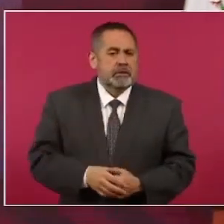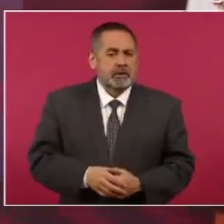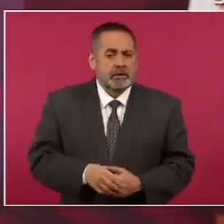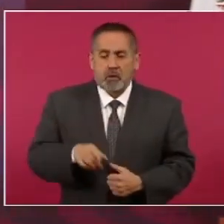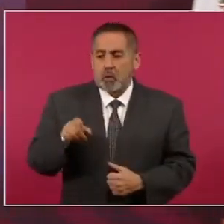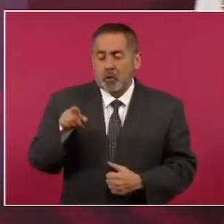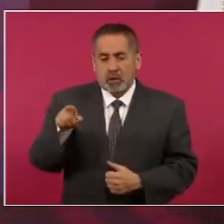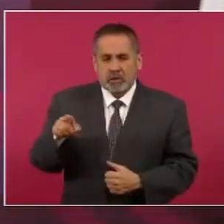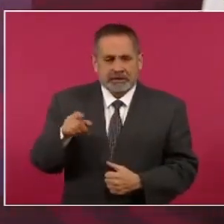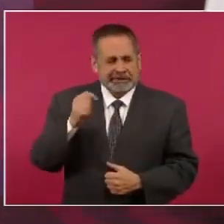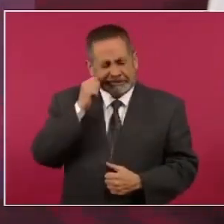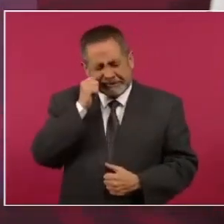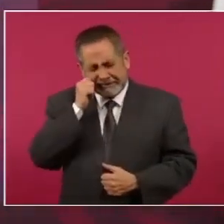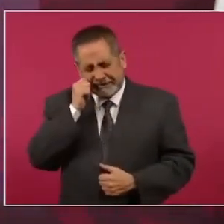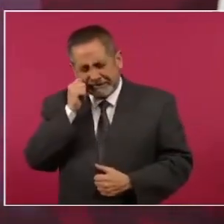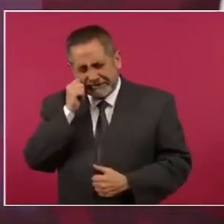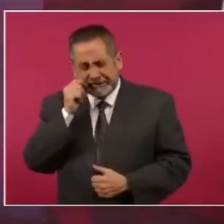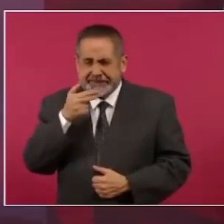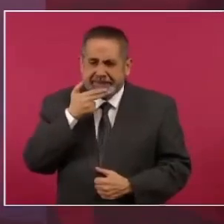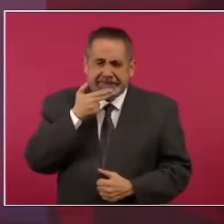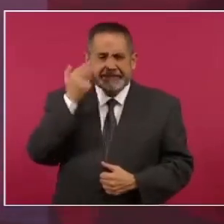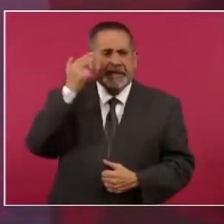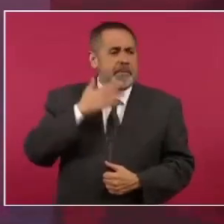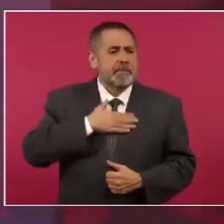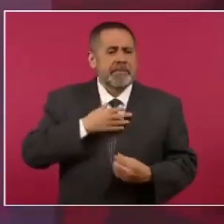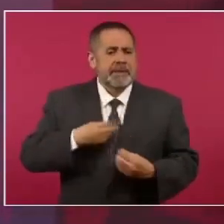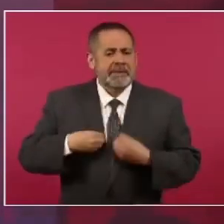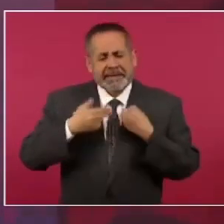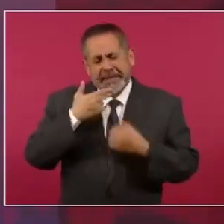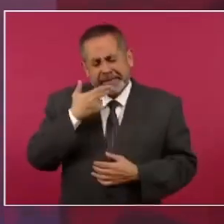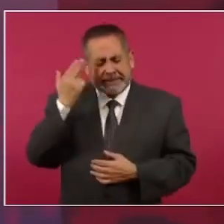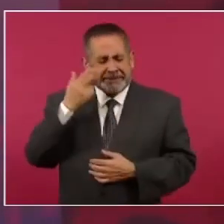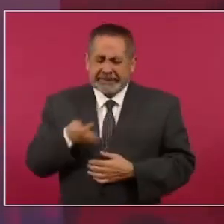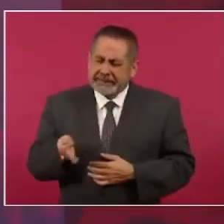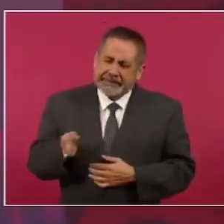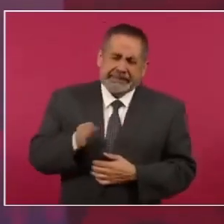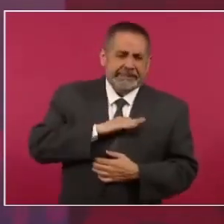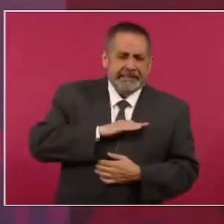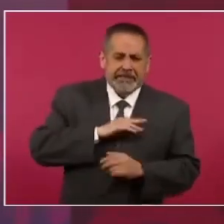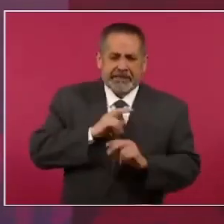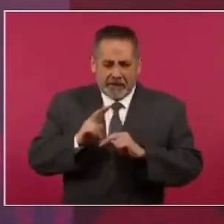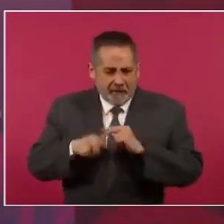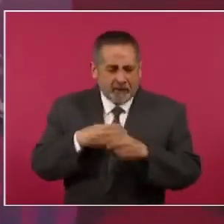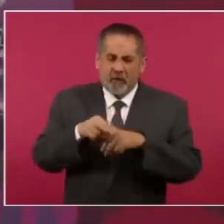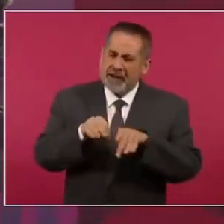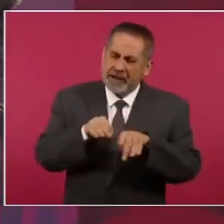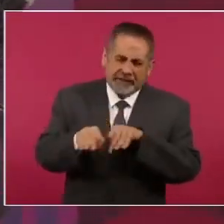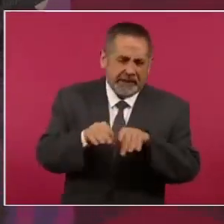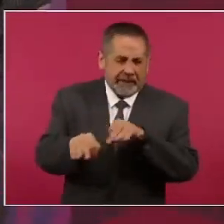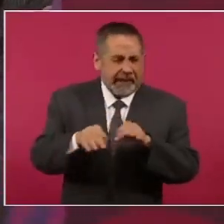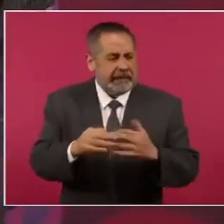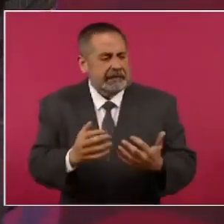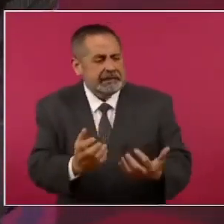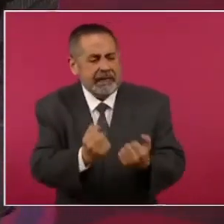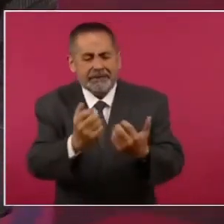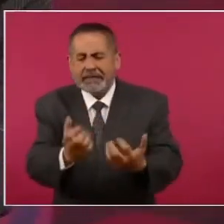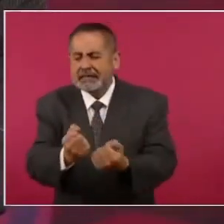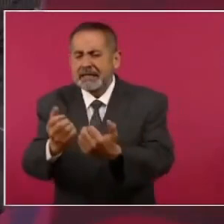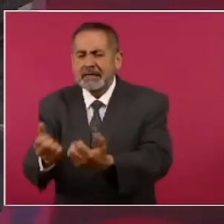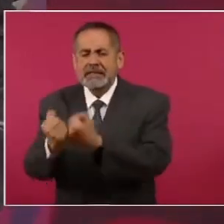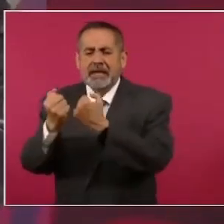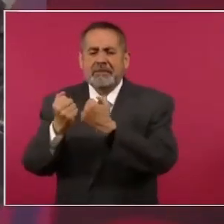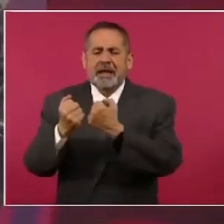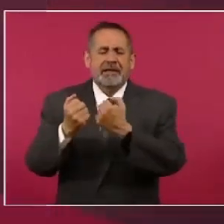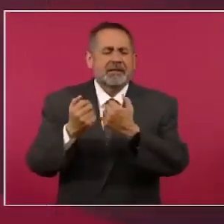pusieron en riesgo sus vidas para salvar las vidas